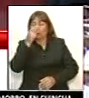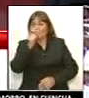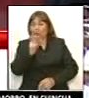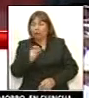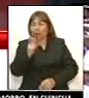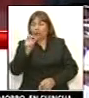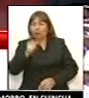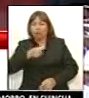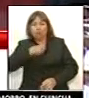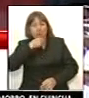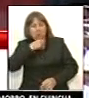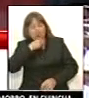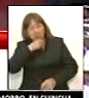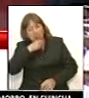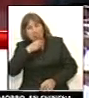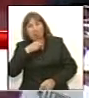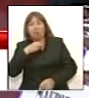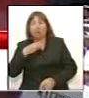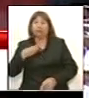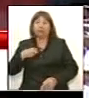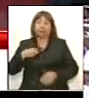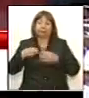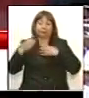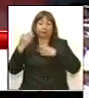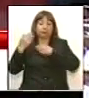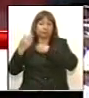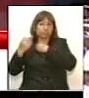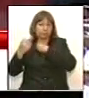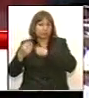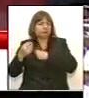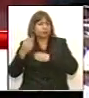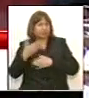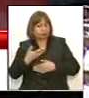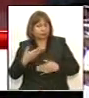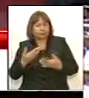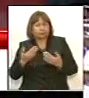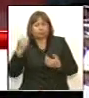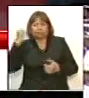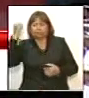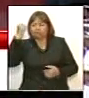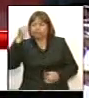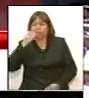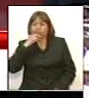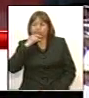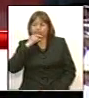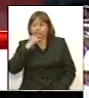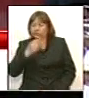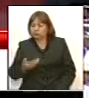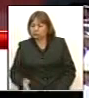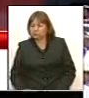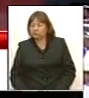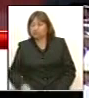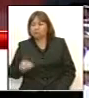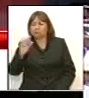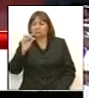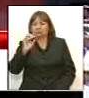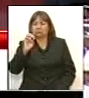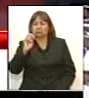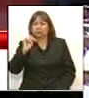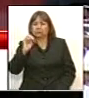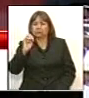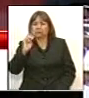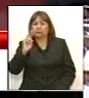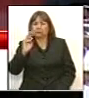de avanzada en esos tiempos y se defendía tanto el tema de los derechos de la mujer. Y la palabra género surge como